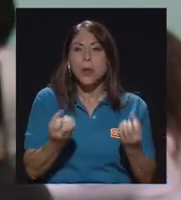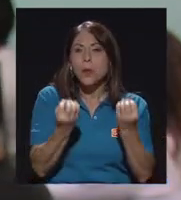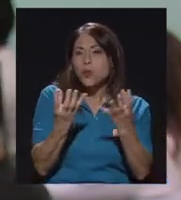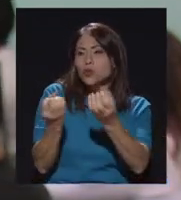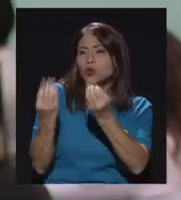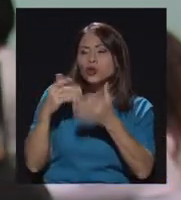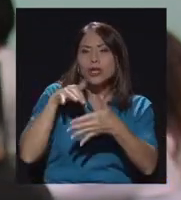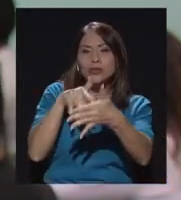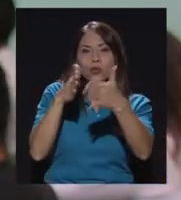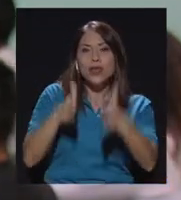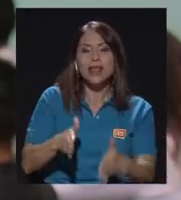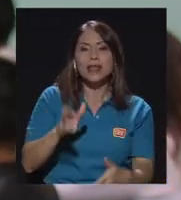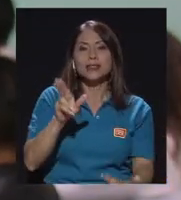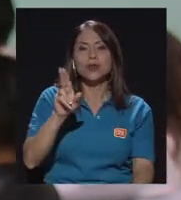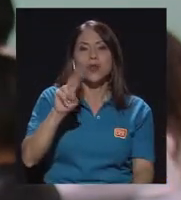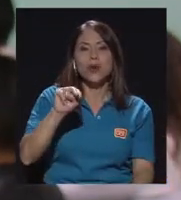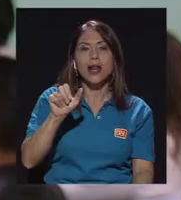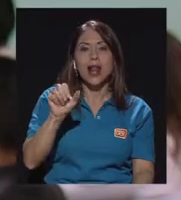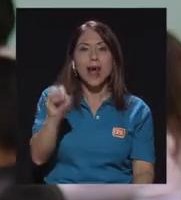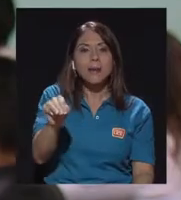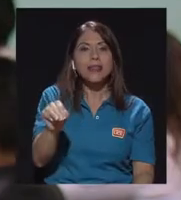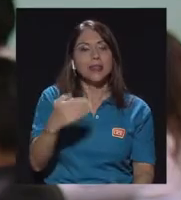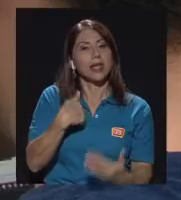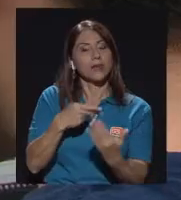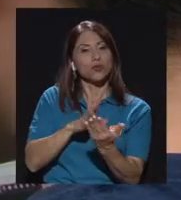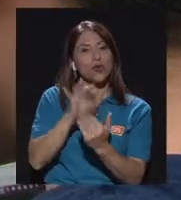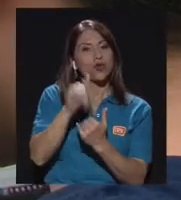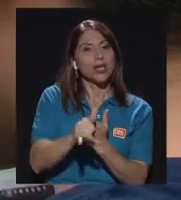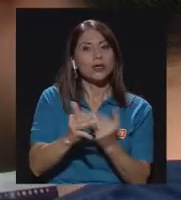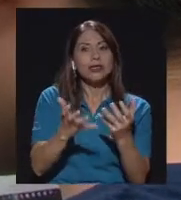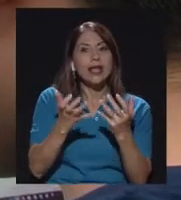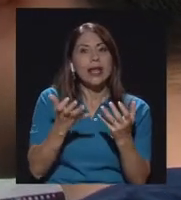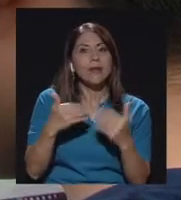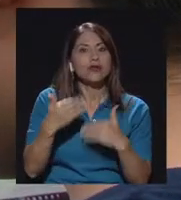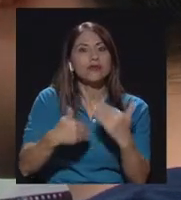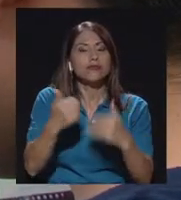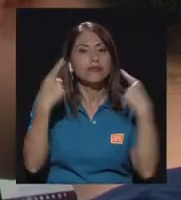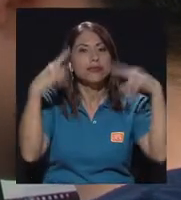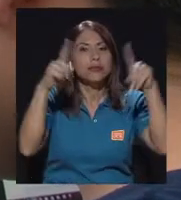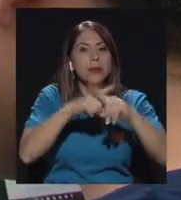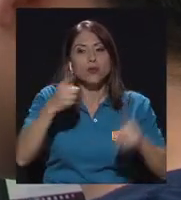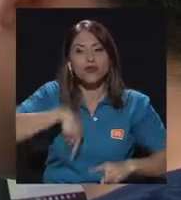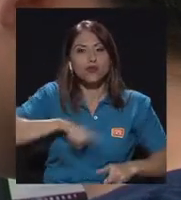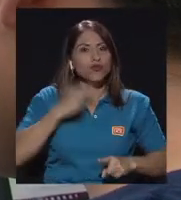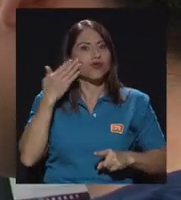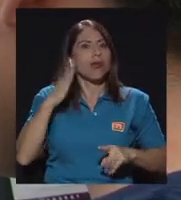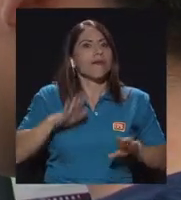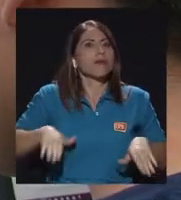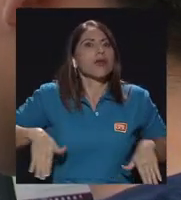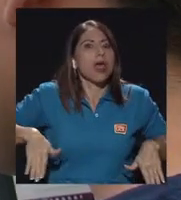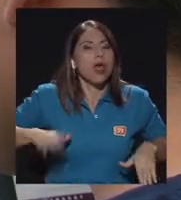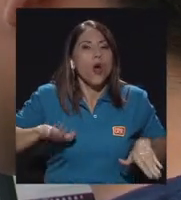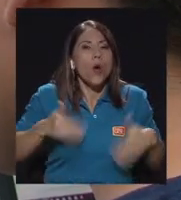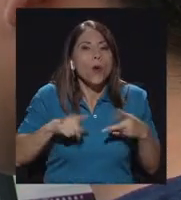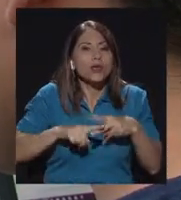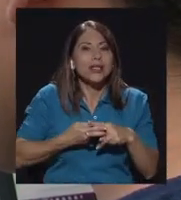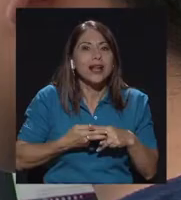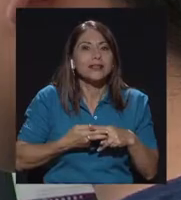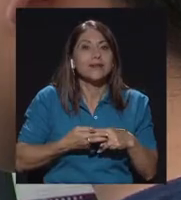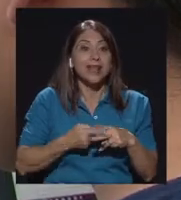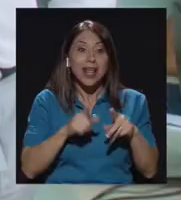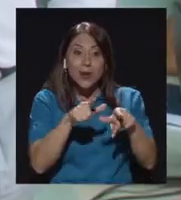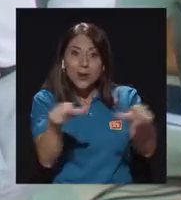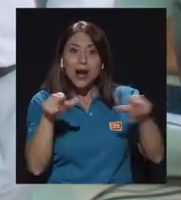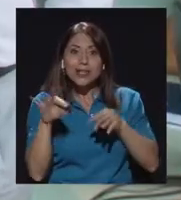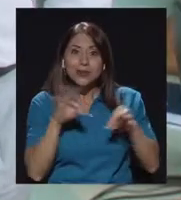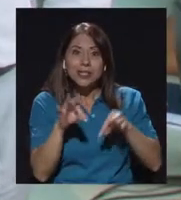estudiantes de la UNAM tenemos proyectos que queremos llevar a cabo y no sabíamos cómo comenzarlos, ¿no? Giras a sitios turísticos del